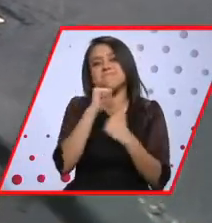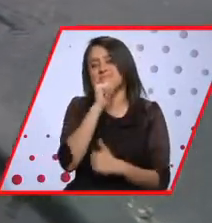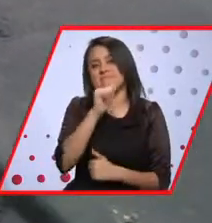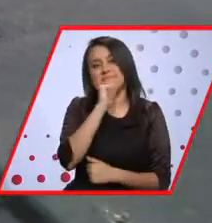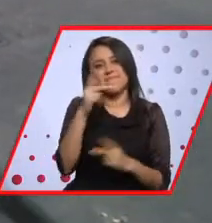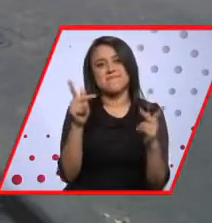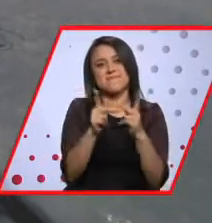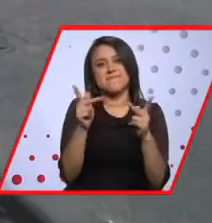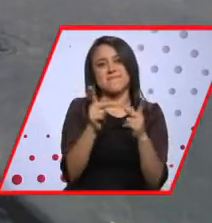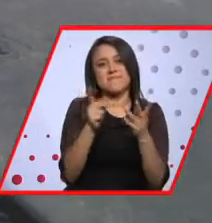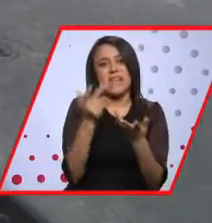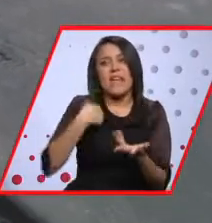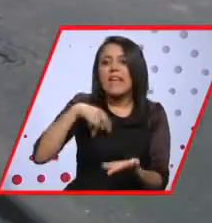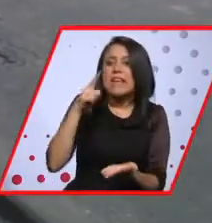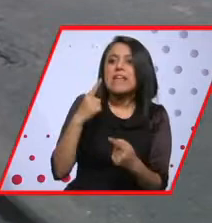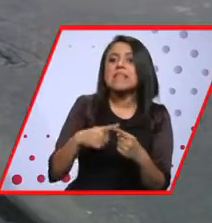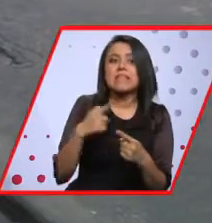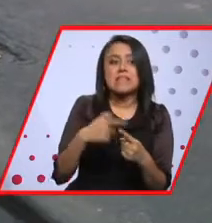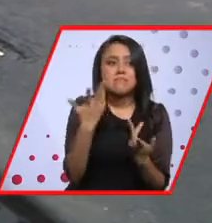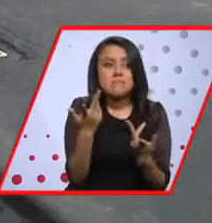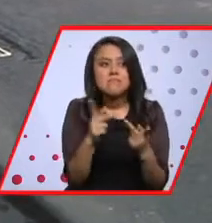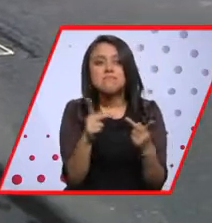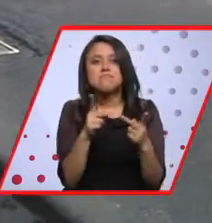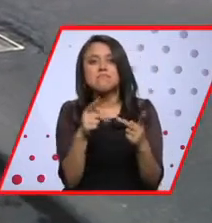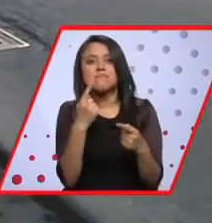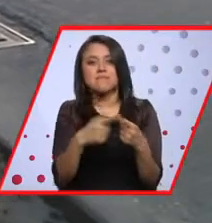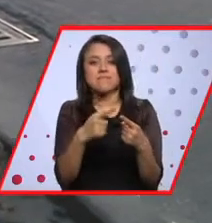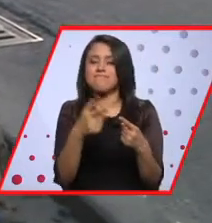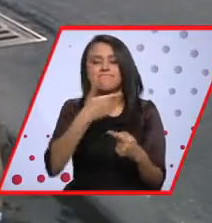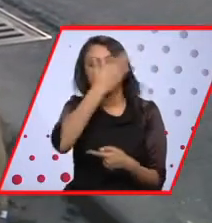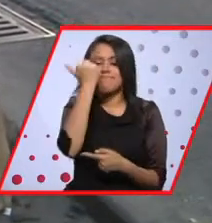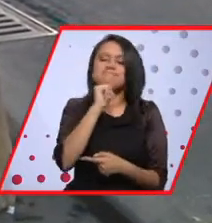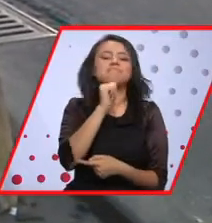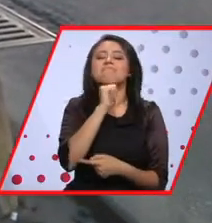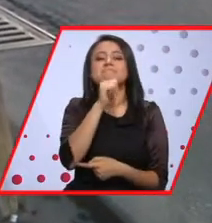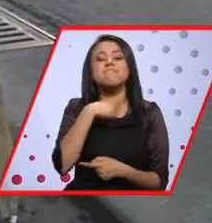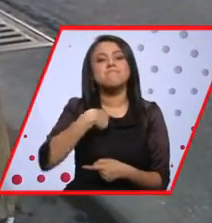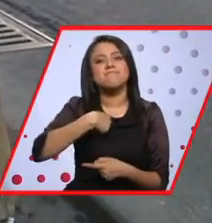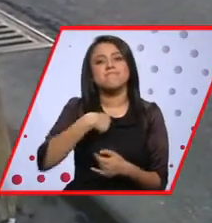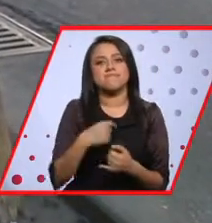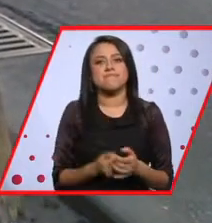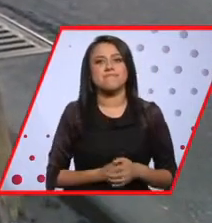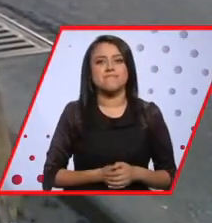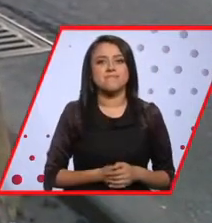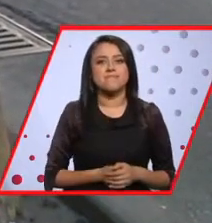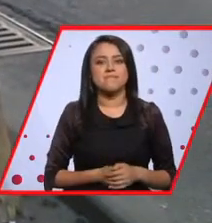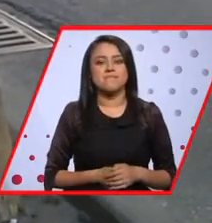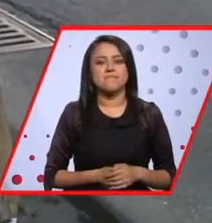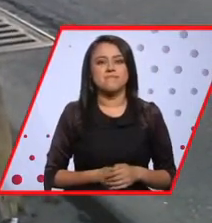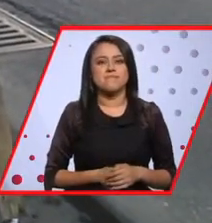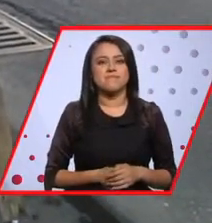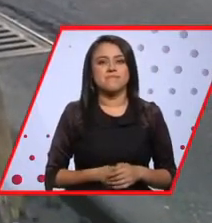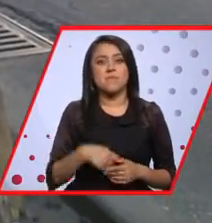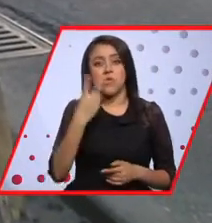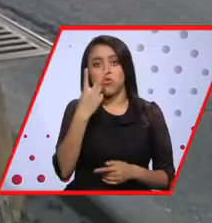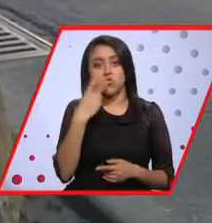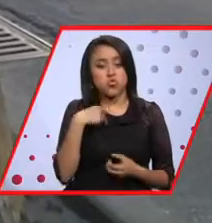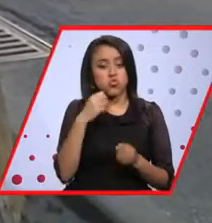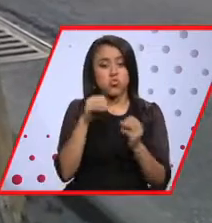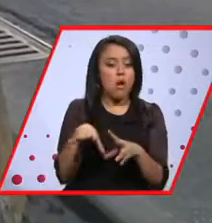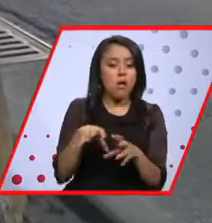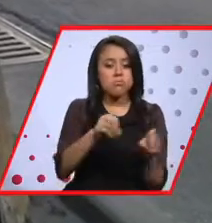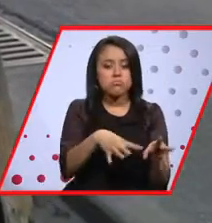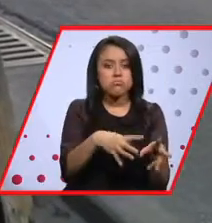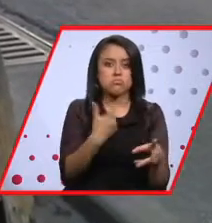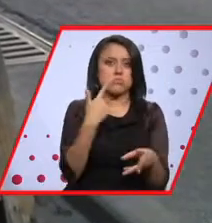dejaron la placa para ver quién le cargábamos un poste de alumbrado público y uno de compañía telefónica. No, hombre, y están aquí tirados y